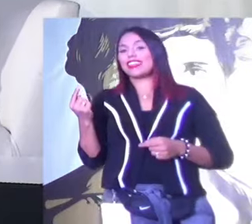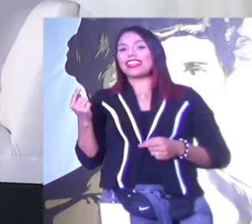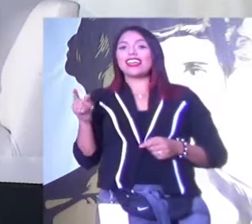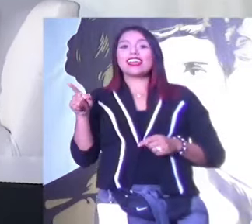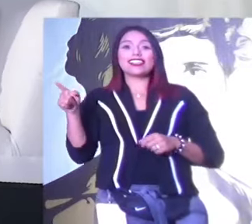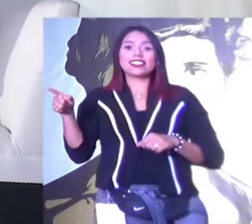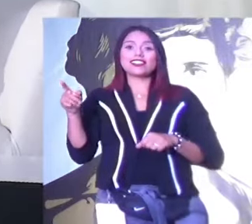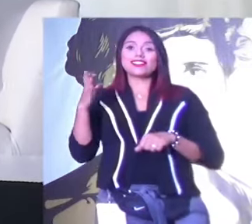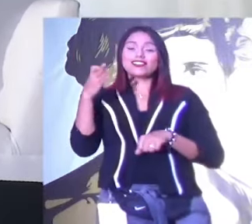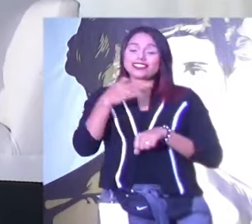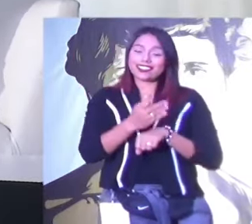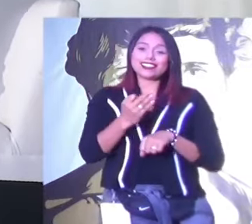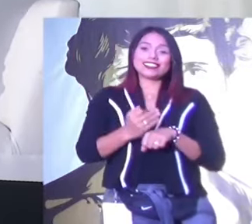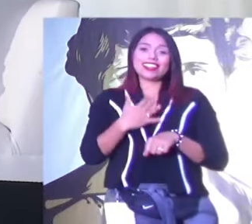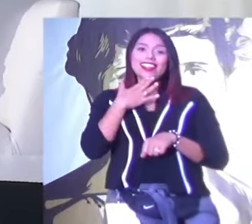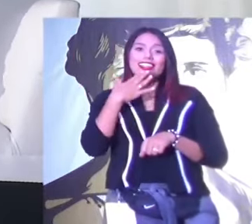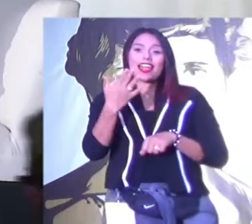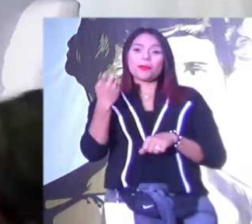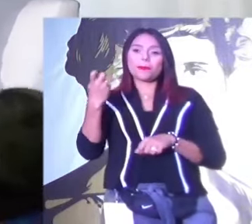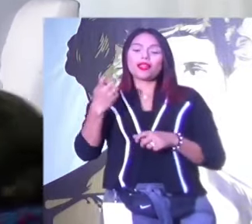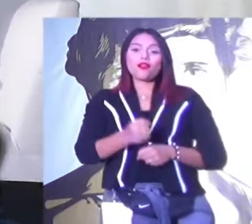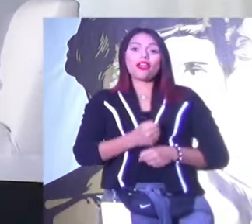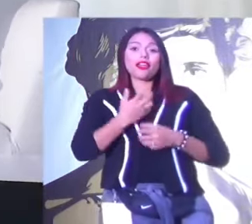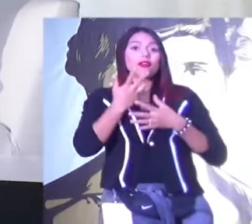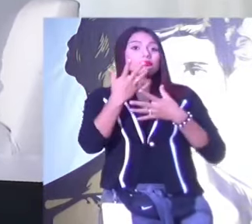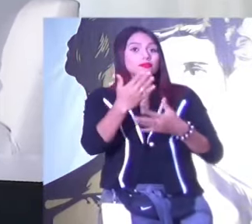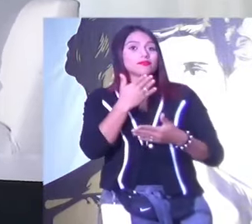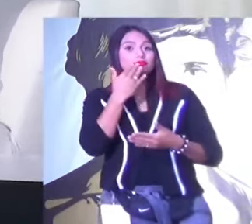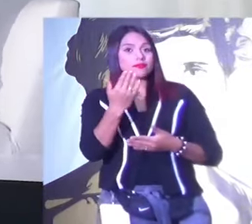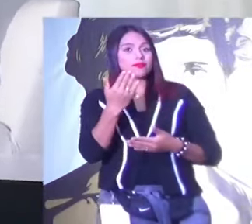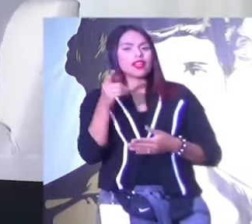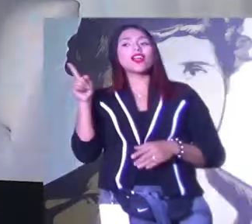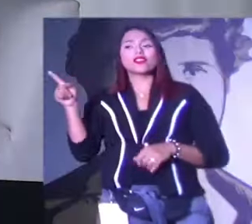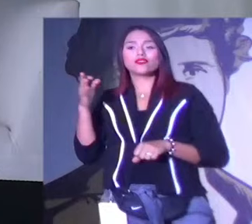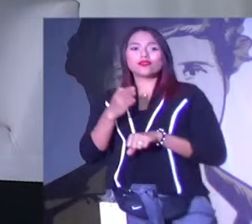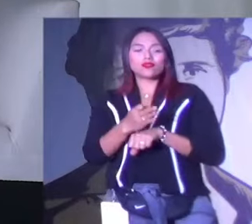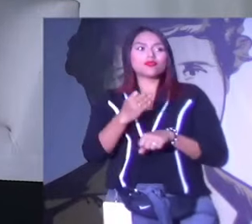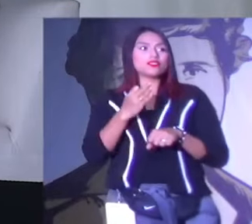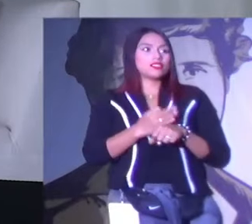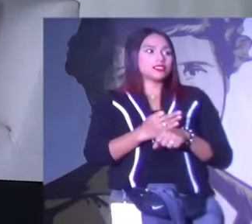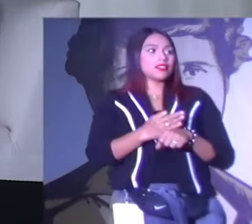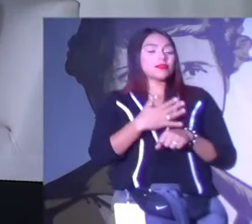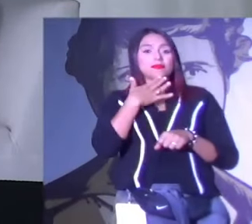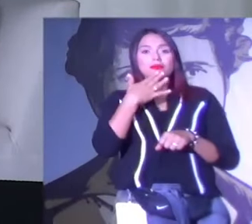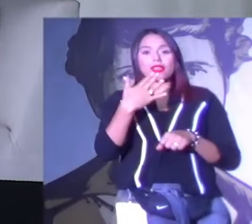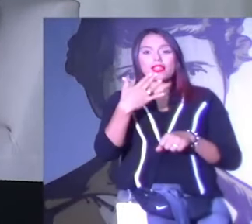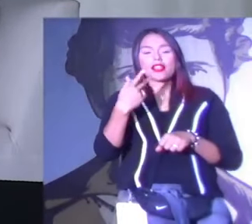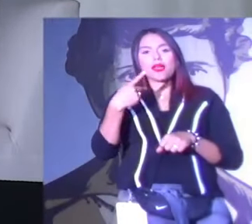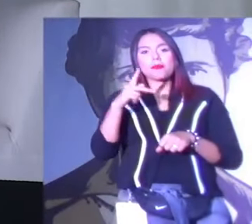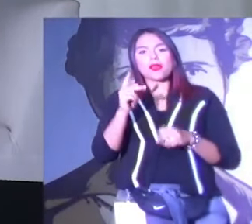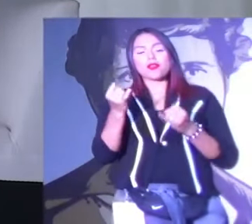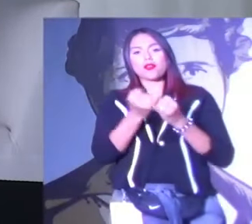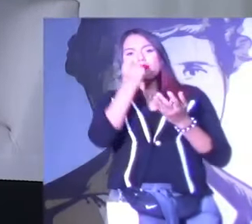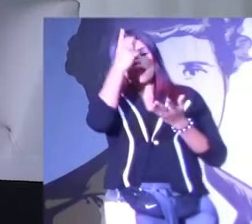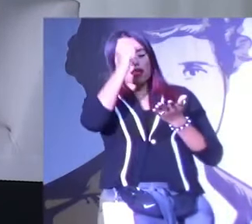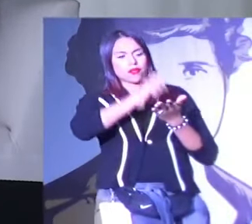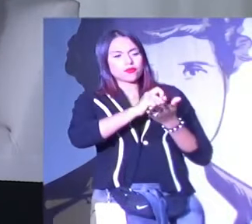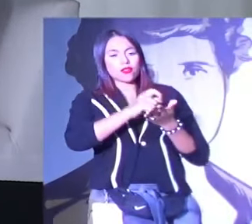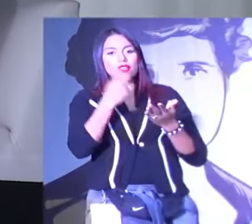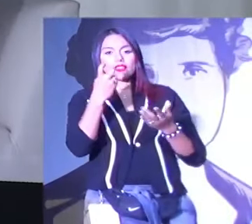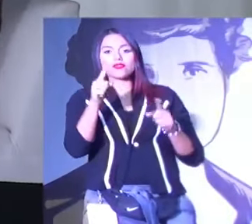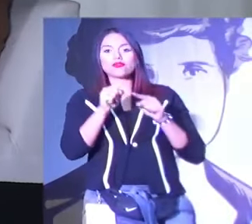muy patente, pero transmitir eso, porque el humor, tu humor como escritor y tu humor como persona son distintos, y esto está